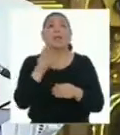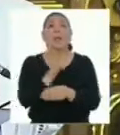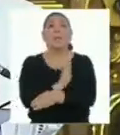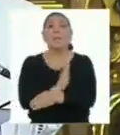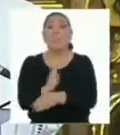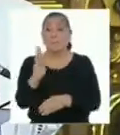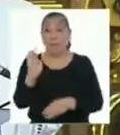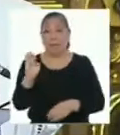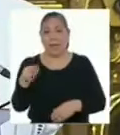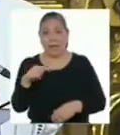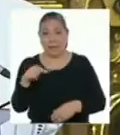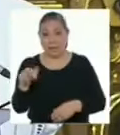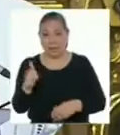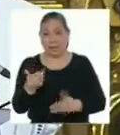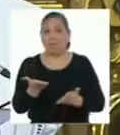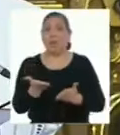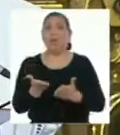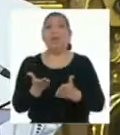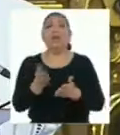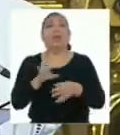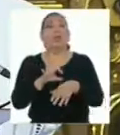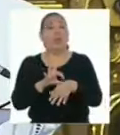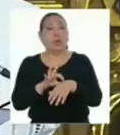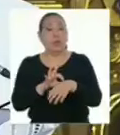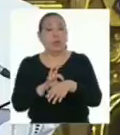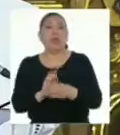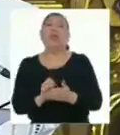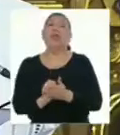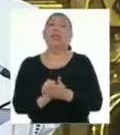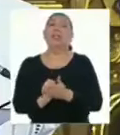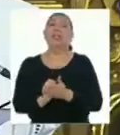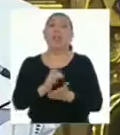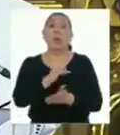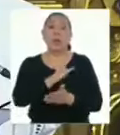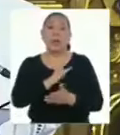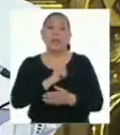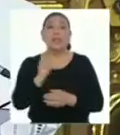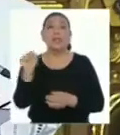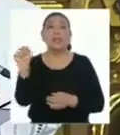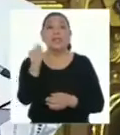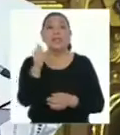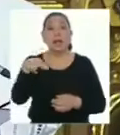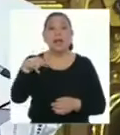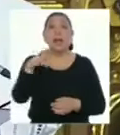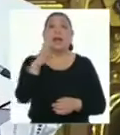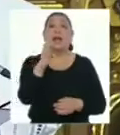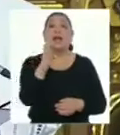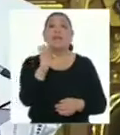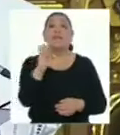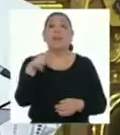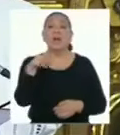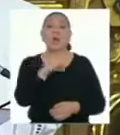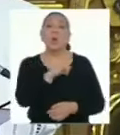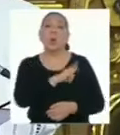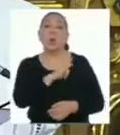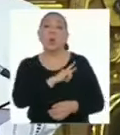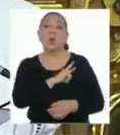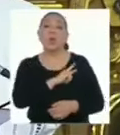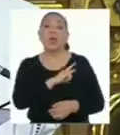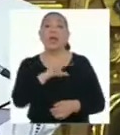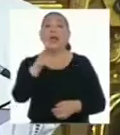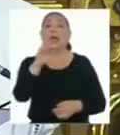Breña, de la Facultad de Medicina de San Fernando, de la Universidad